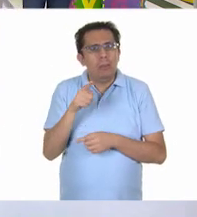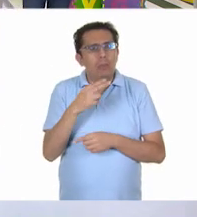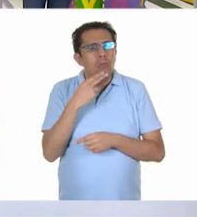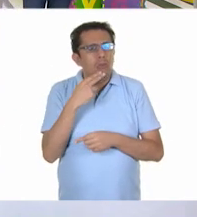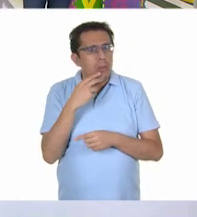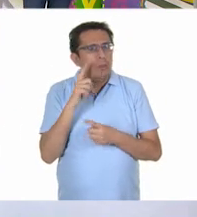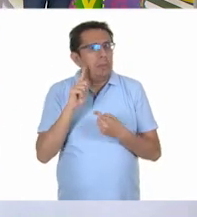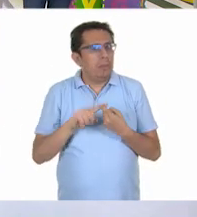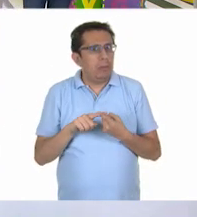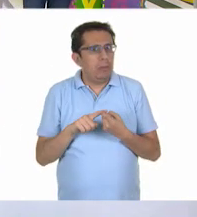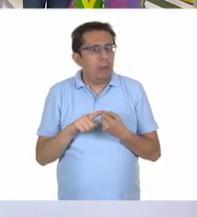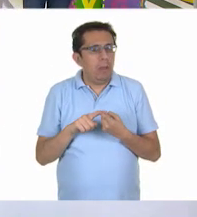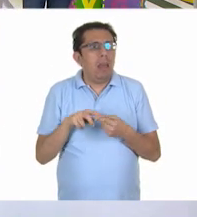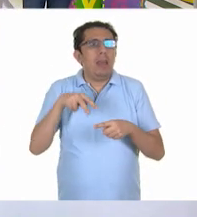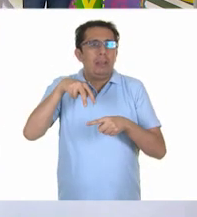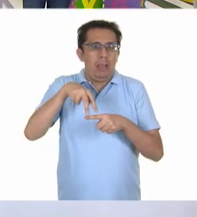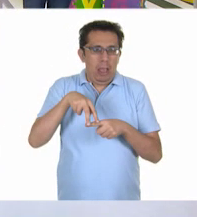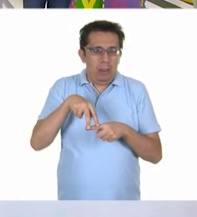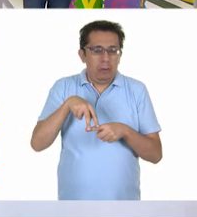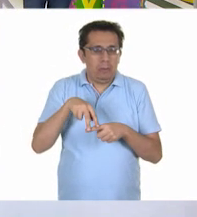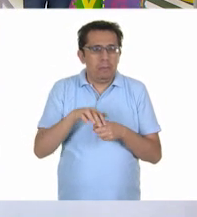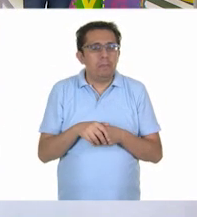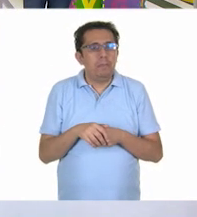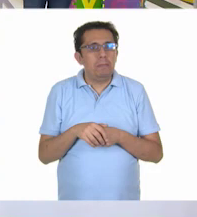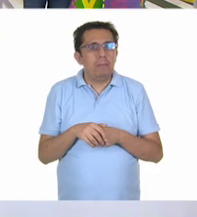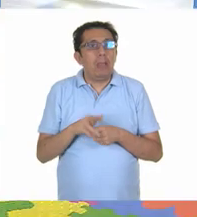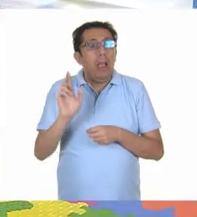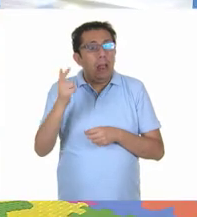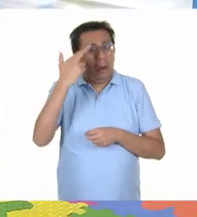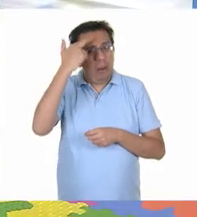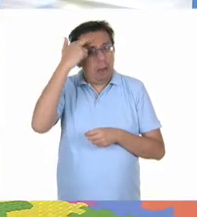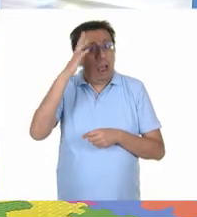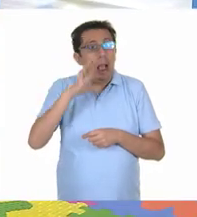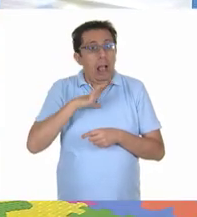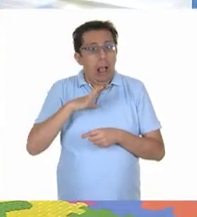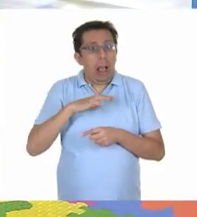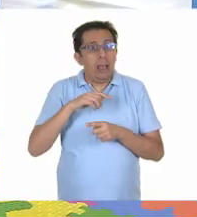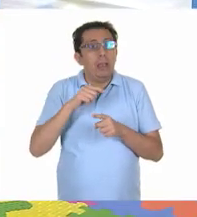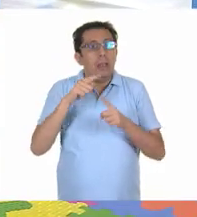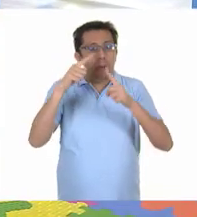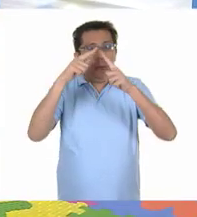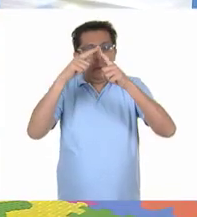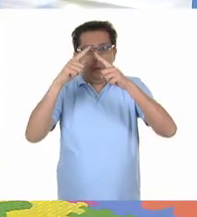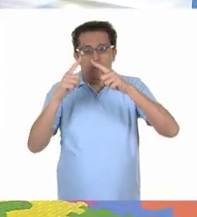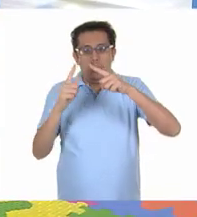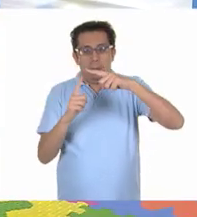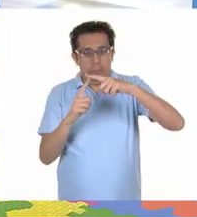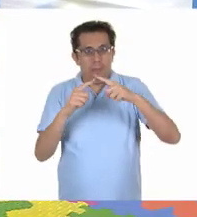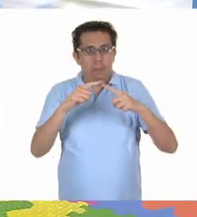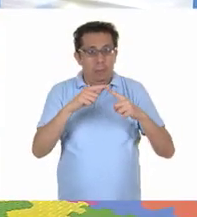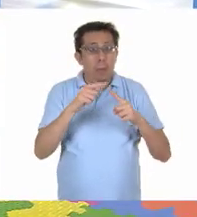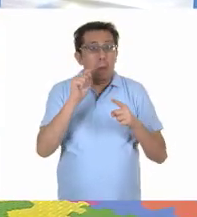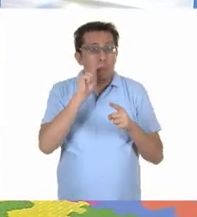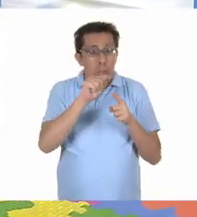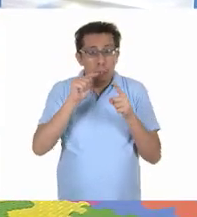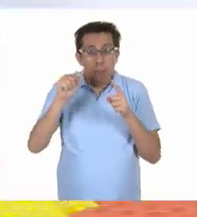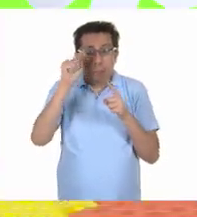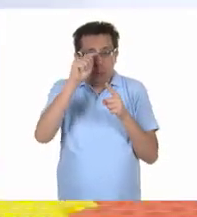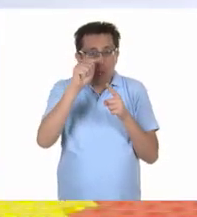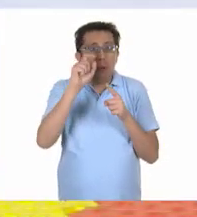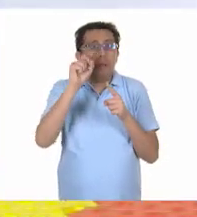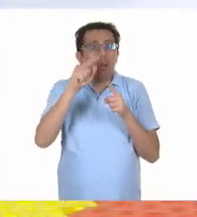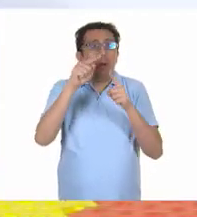ver, vamos a ver. En este caso utilizamos triángulos, que recordemos tienen tres